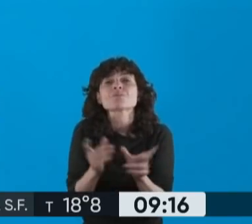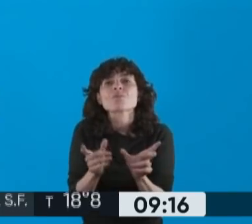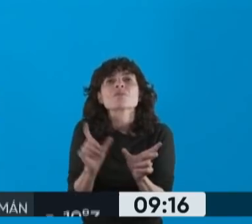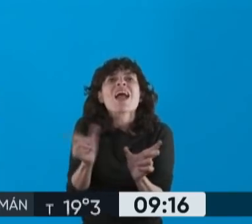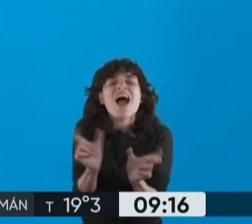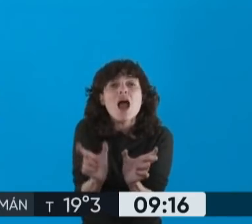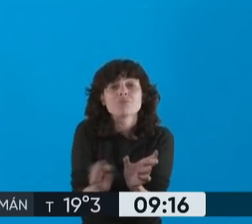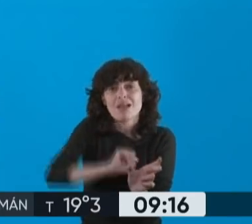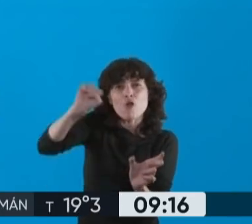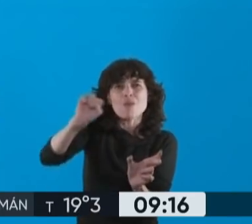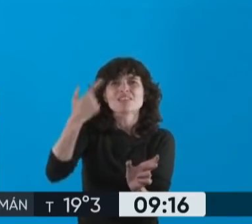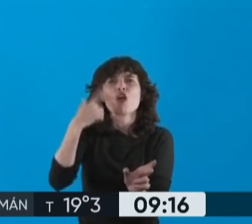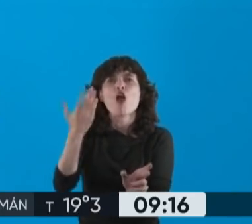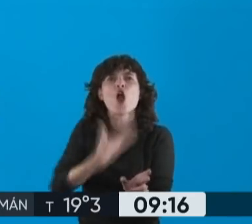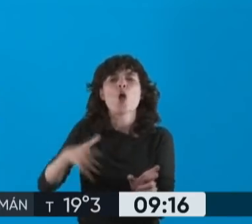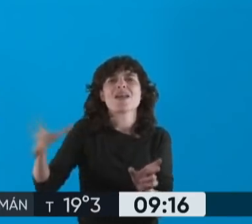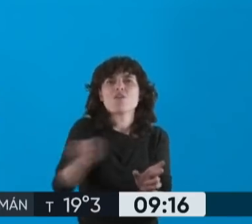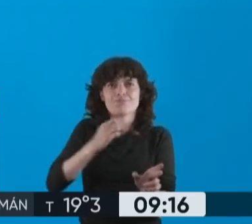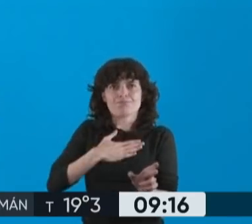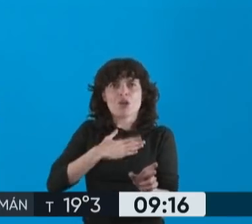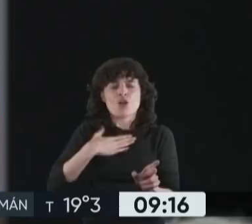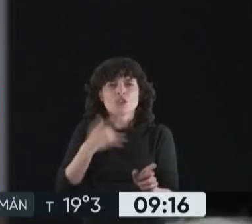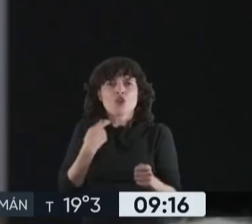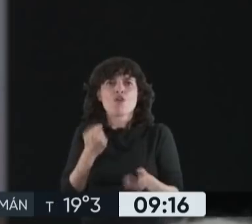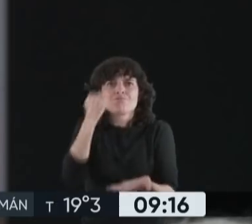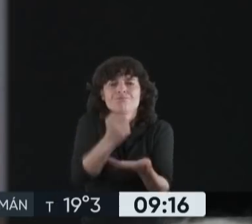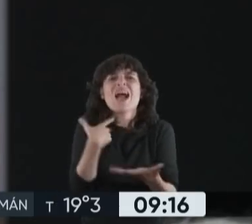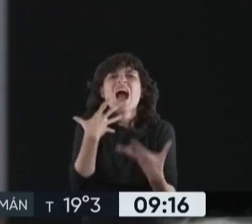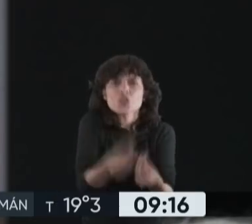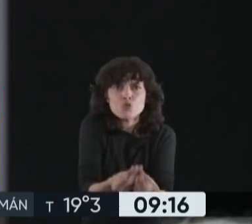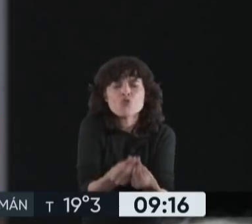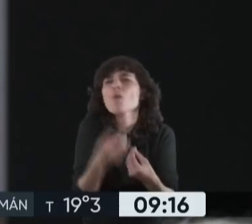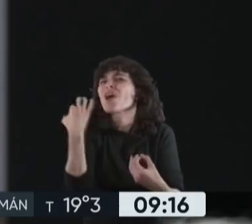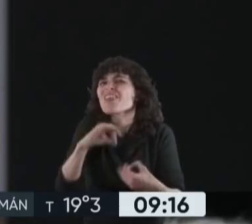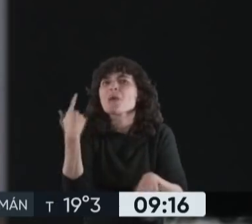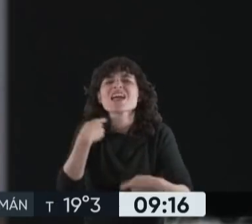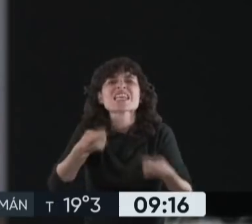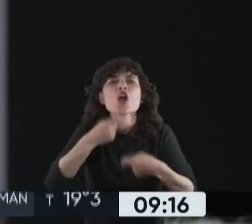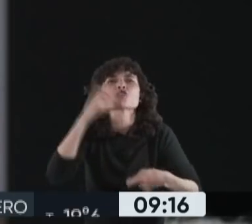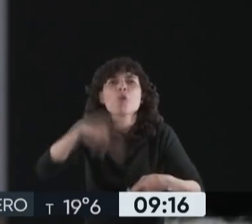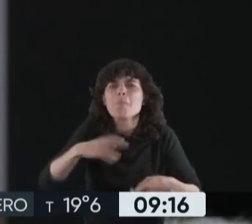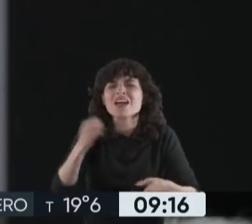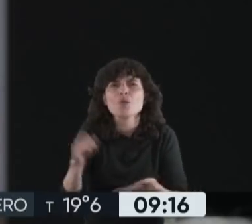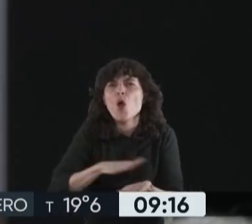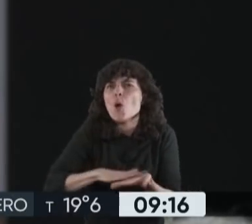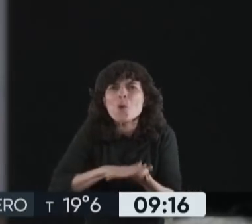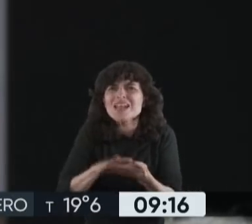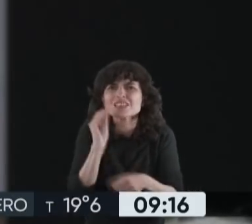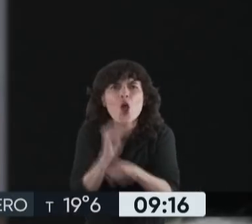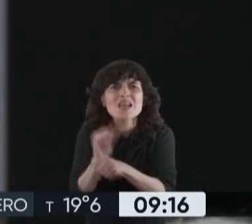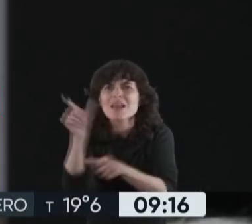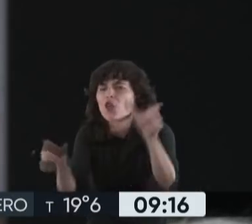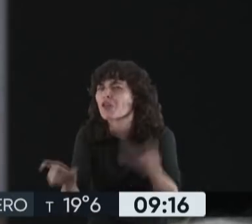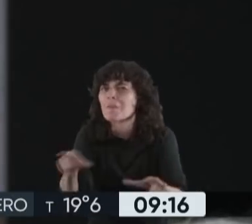por el gobierno para poder controlar así el precio de la harina y que llegue el pan a la mesa de todos los argentinos. Está estudiando efectivamente